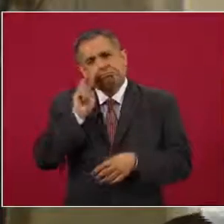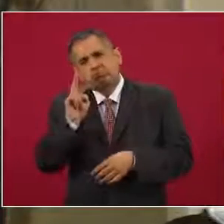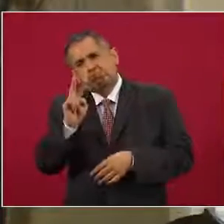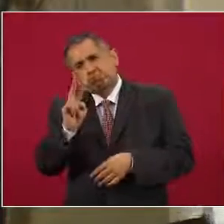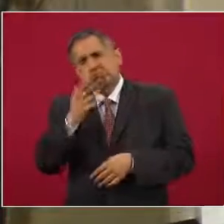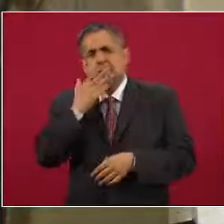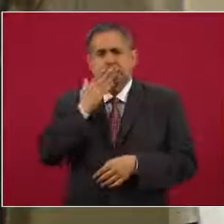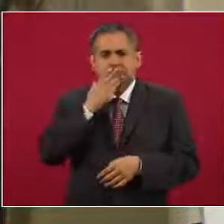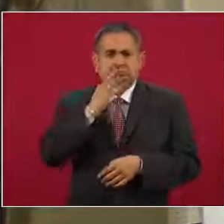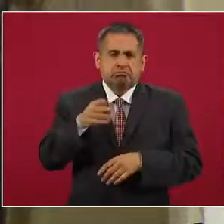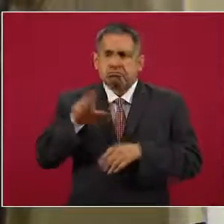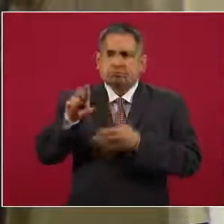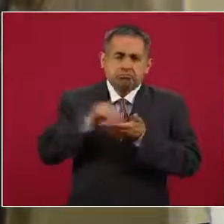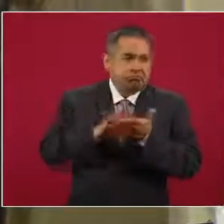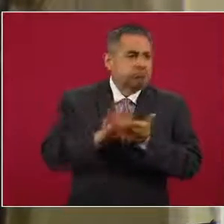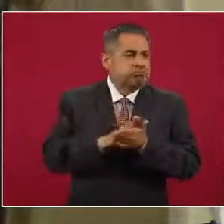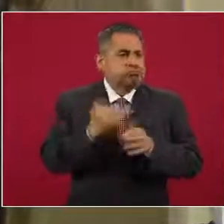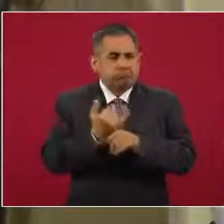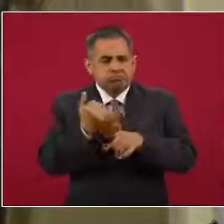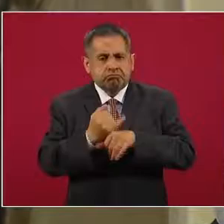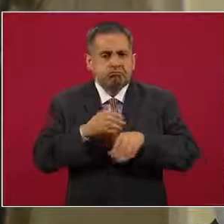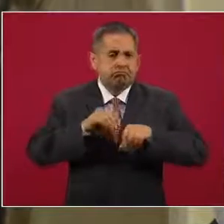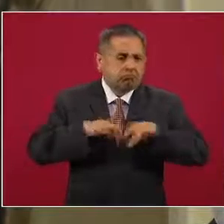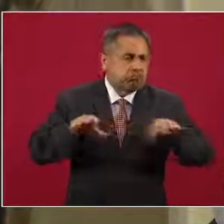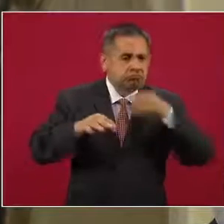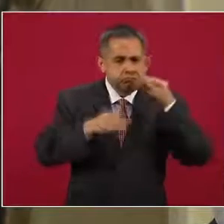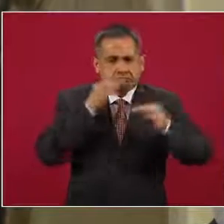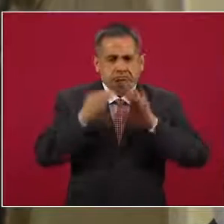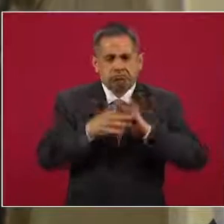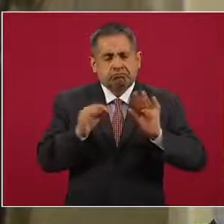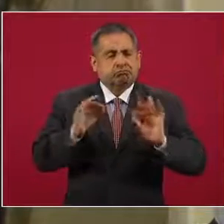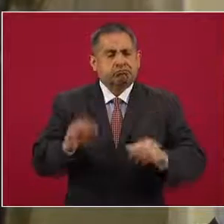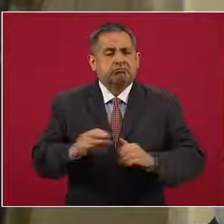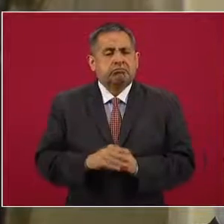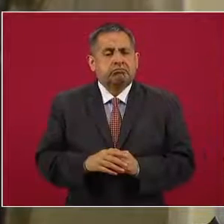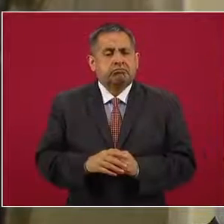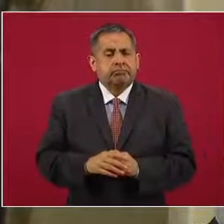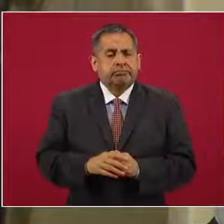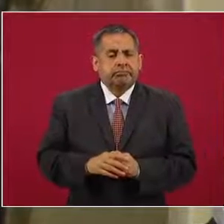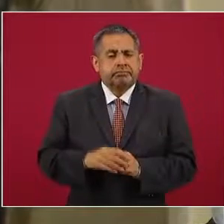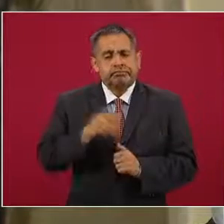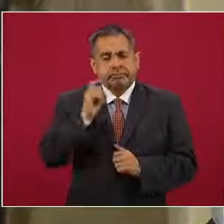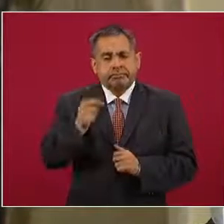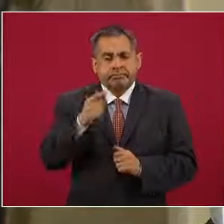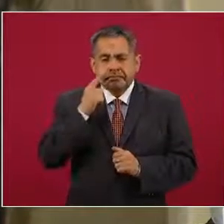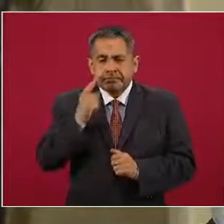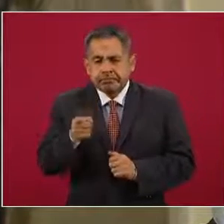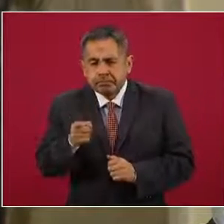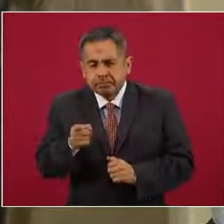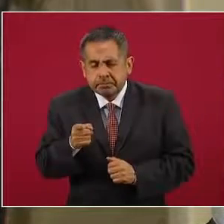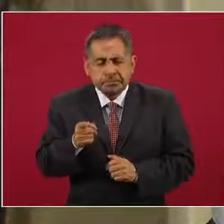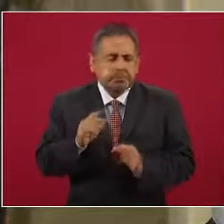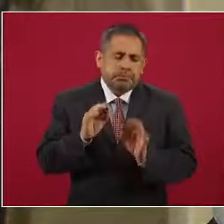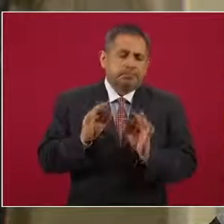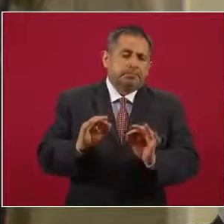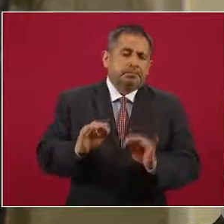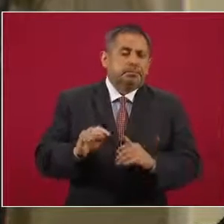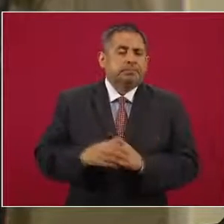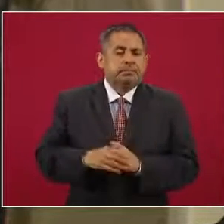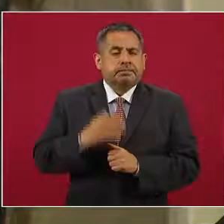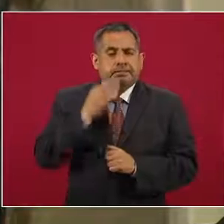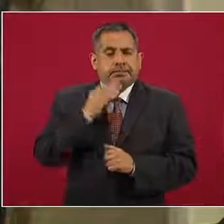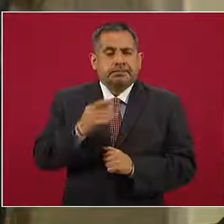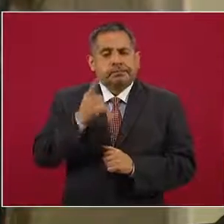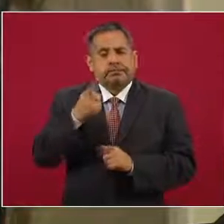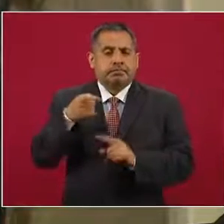en las redes sociales, en algunos medios de comunicación, dando un poco más de certidumbre de esta